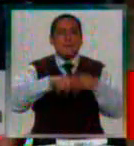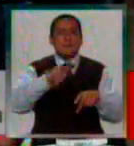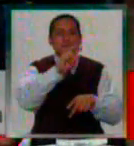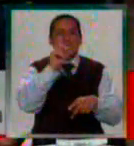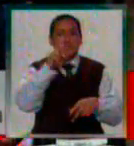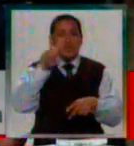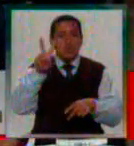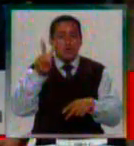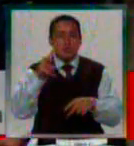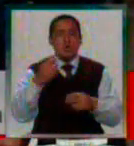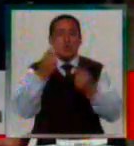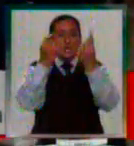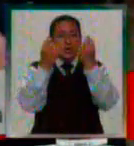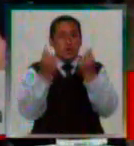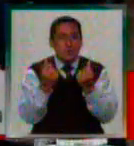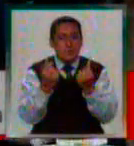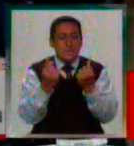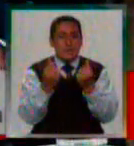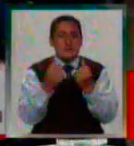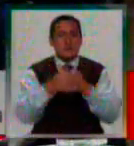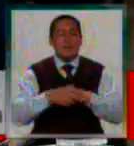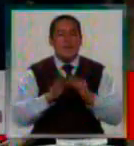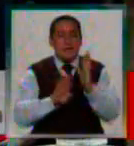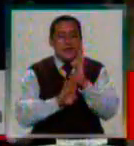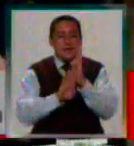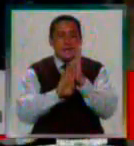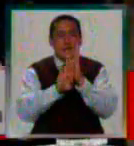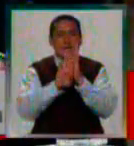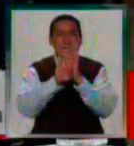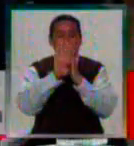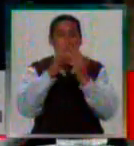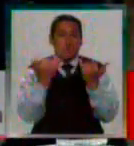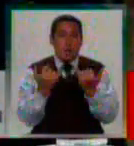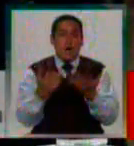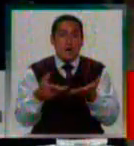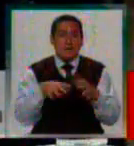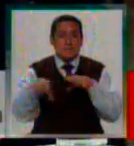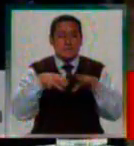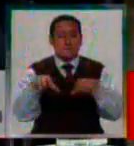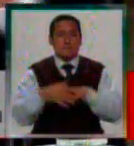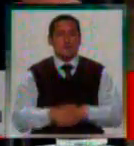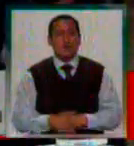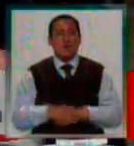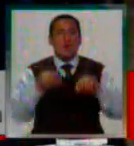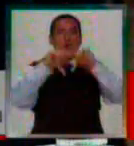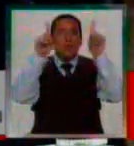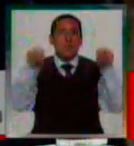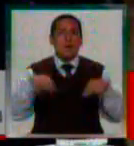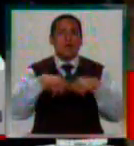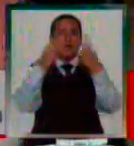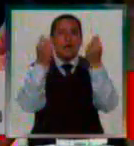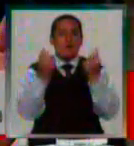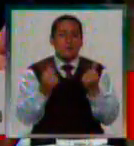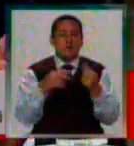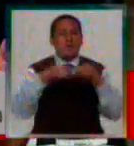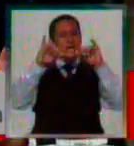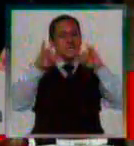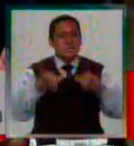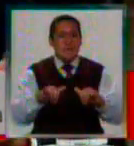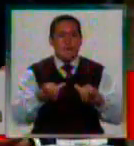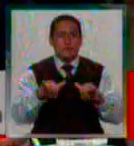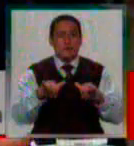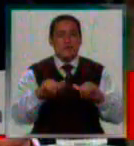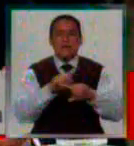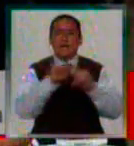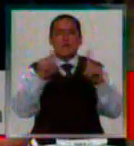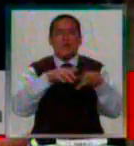economía eh en crecimiento como se está llevando ahora con un marco macroeconómico estable que